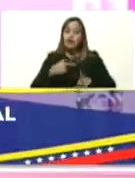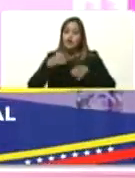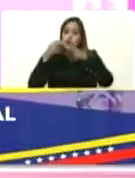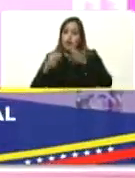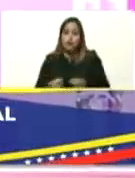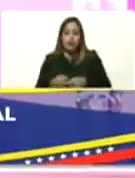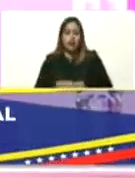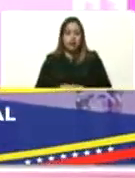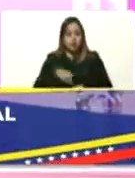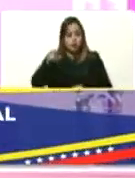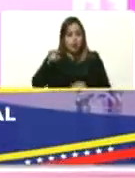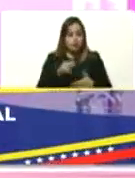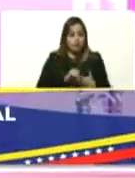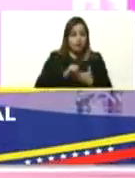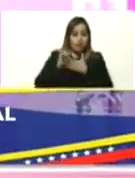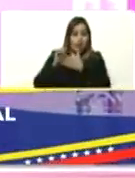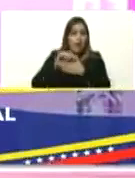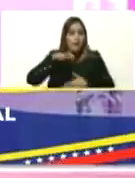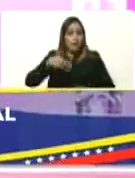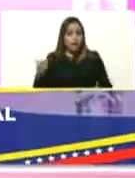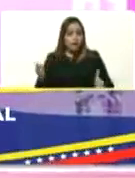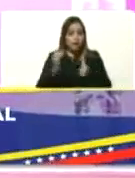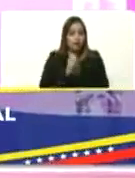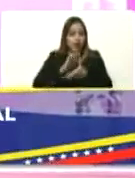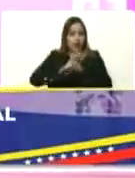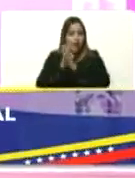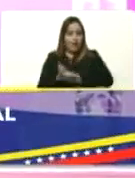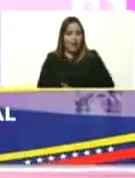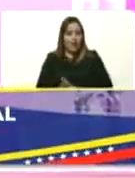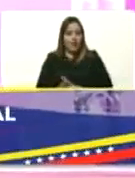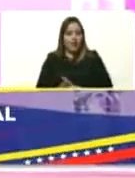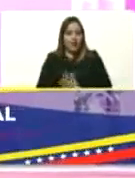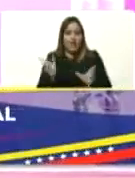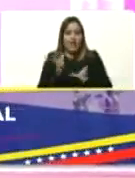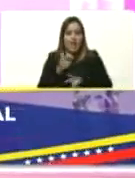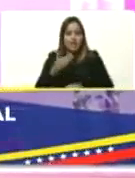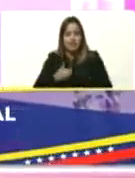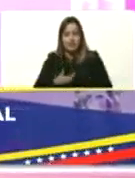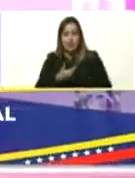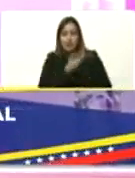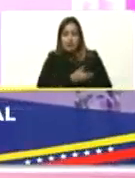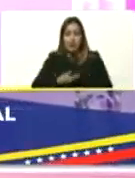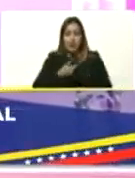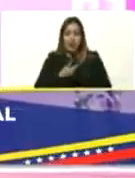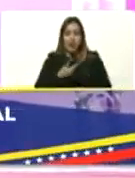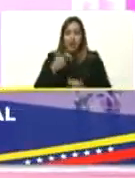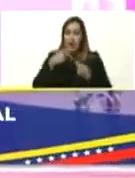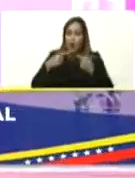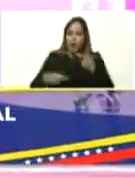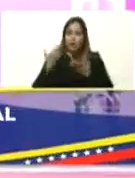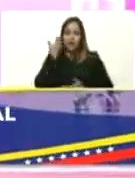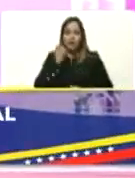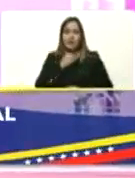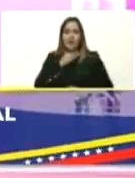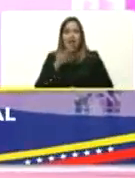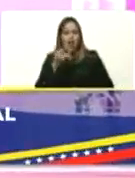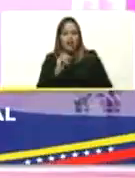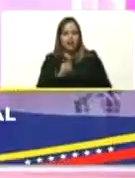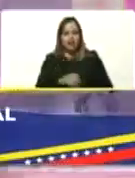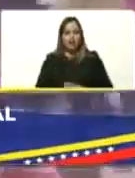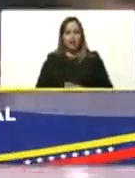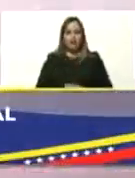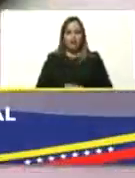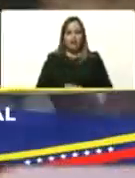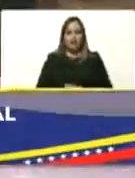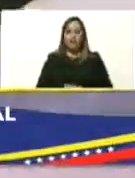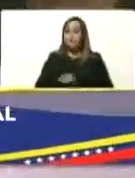con su sabia conducción lograremos derrotar el cáncer como otras muchas patologías que hay. Gracias. Bueno,